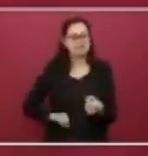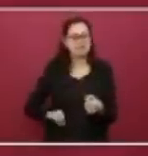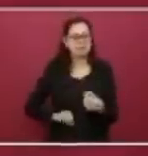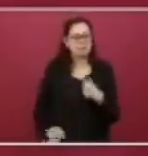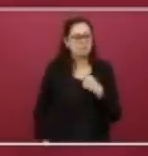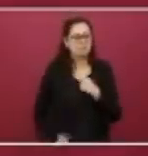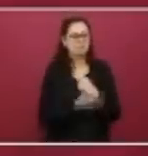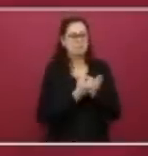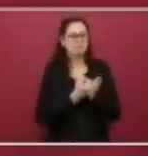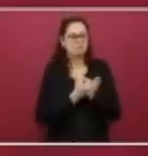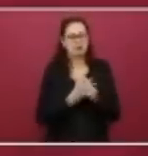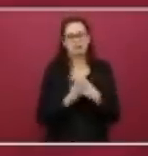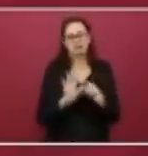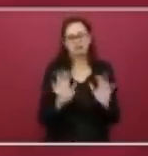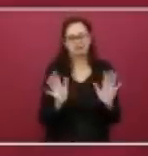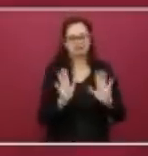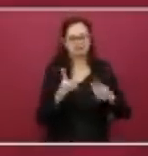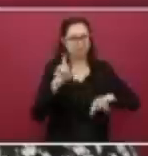algo